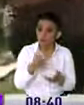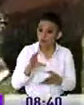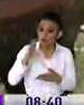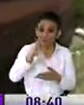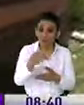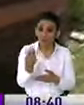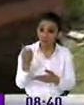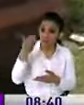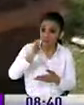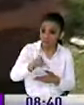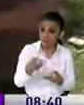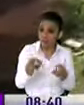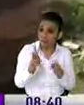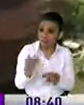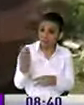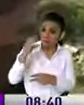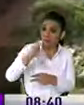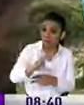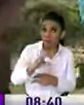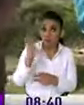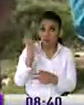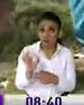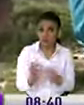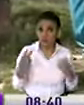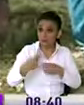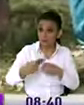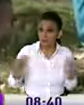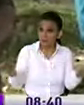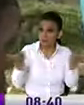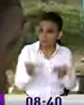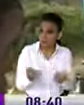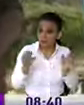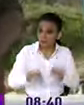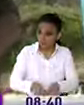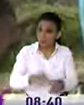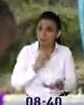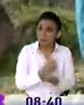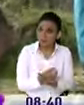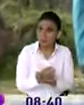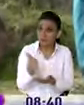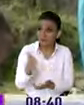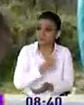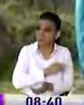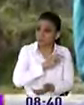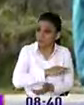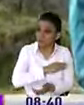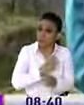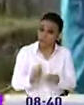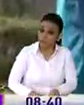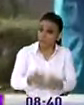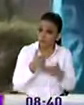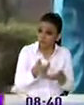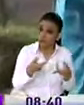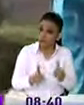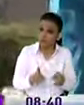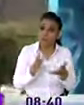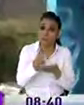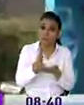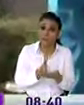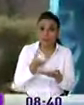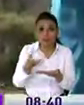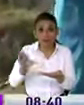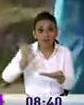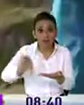también incluso a dar estos presupuestos participativos y tal con por parte del municipio para que ellos también den la mitad, ustedes la mitad? ¿Ustedes